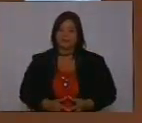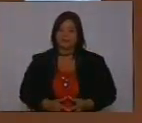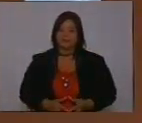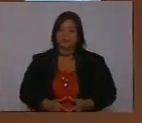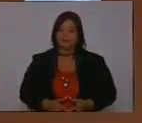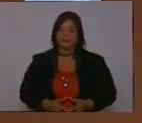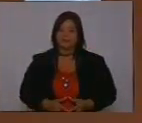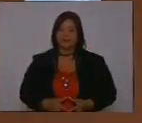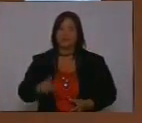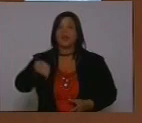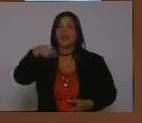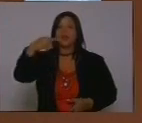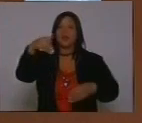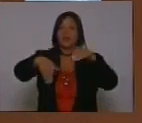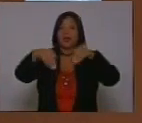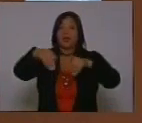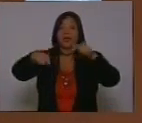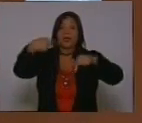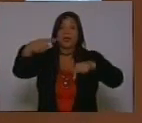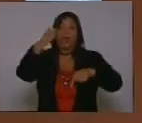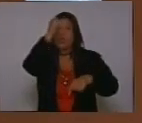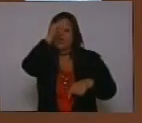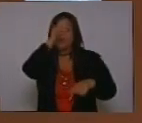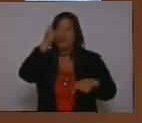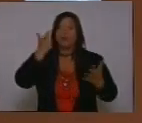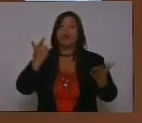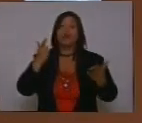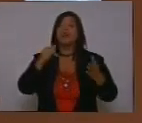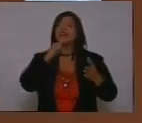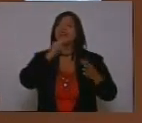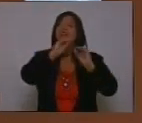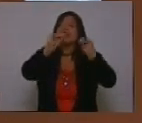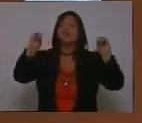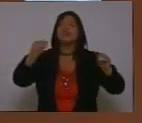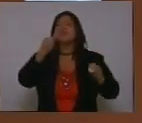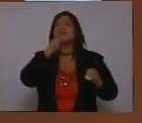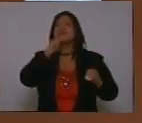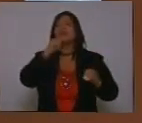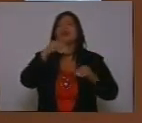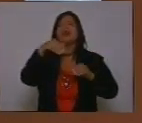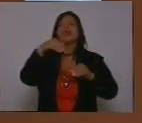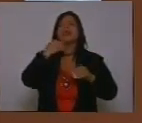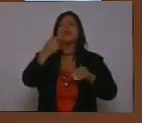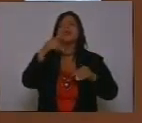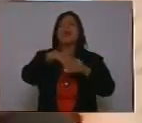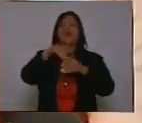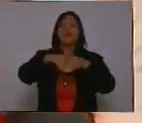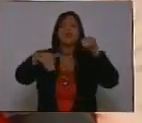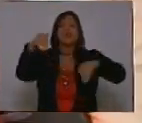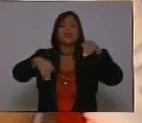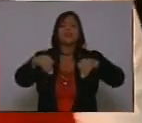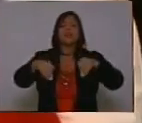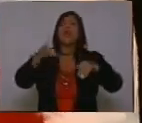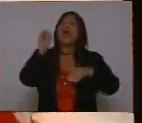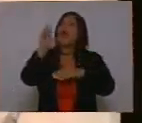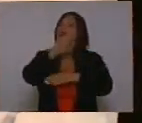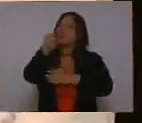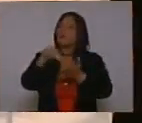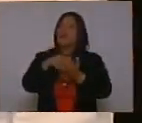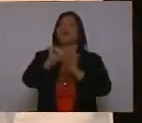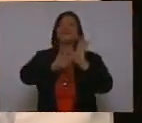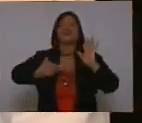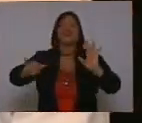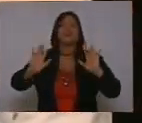Para las elecciones del domingo. ¿Y quién convocó esas elecciones para este domingo? La Asamblea